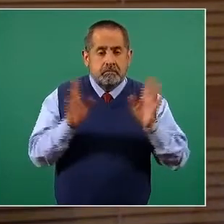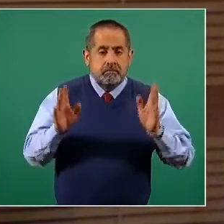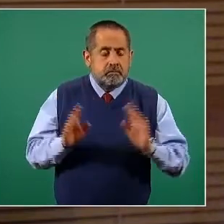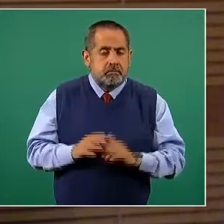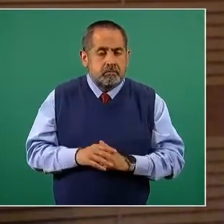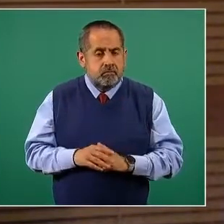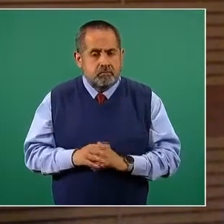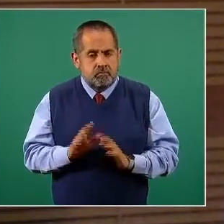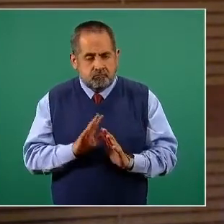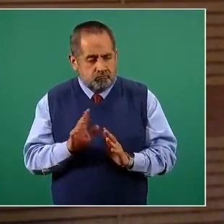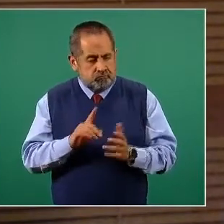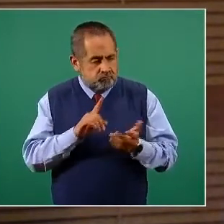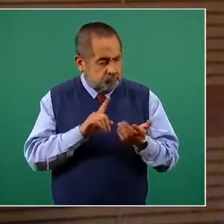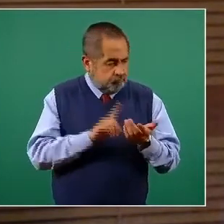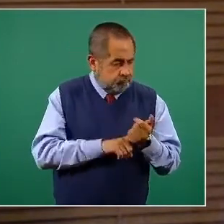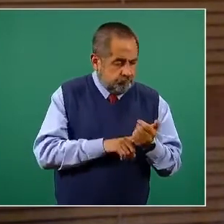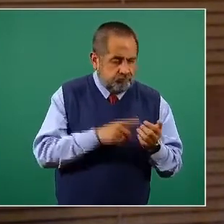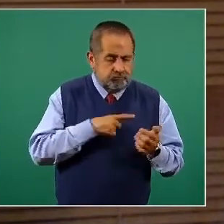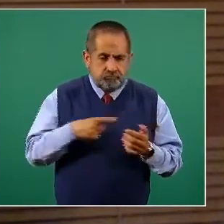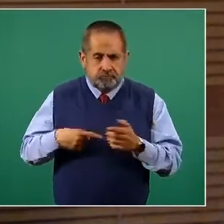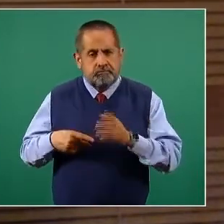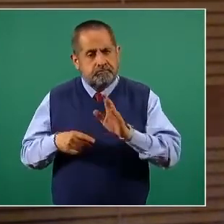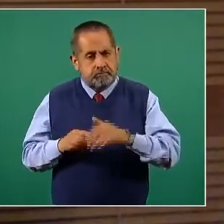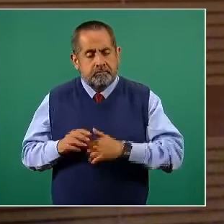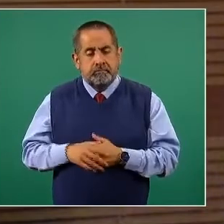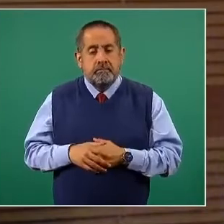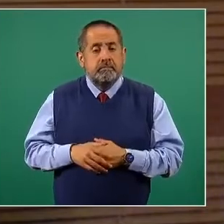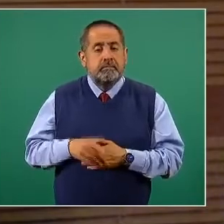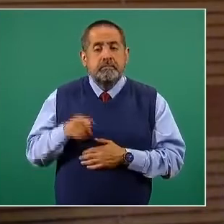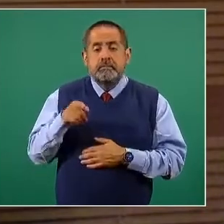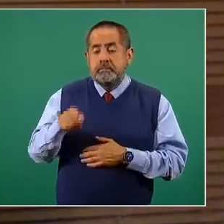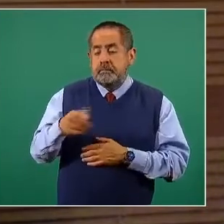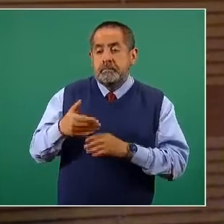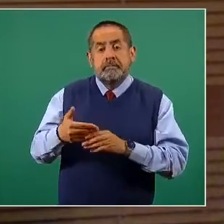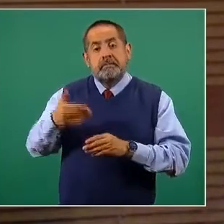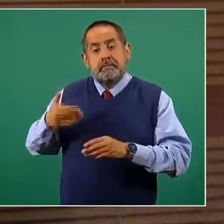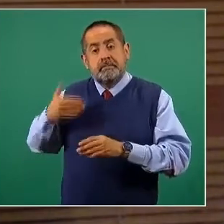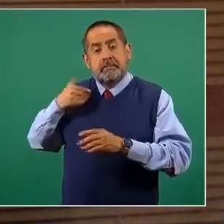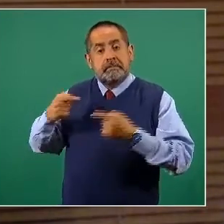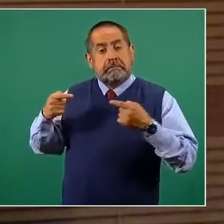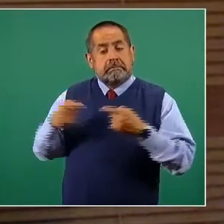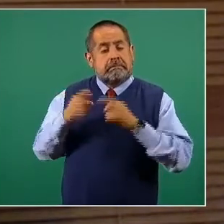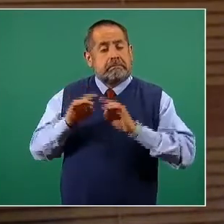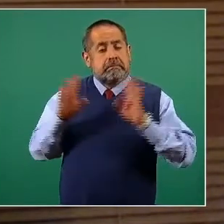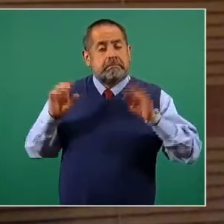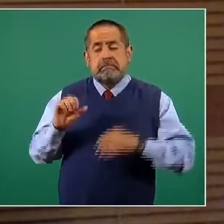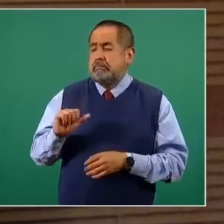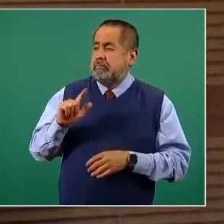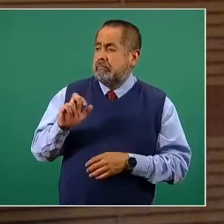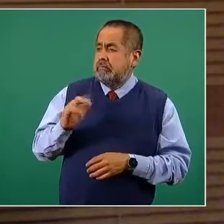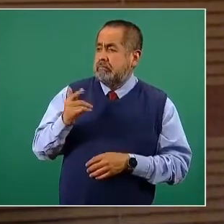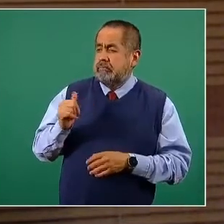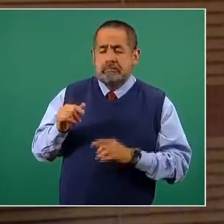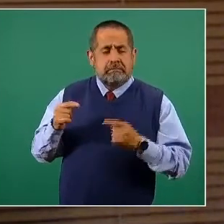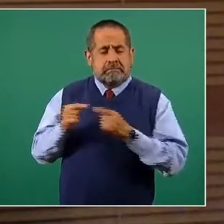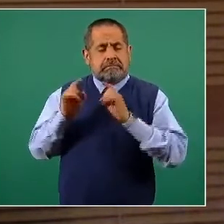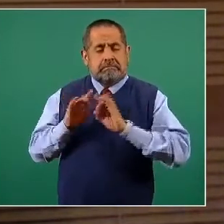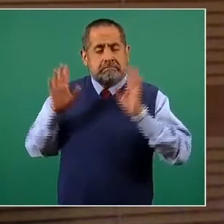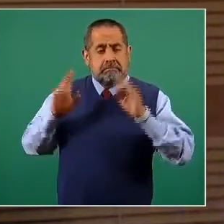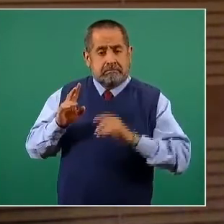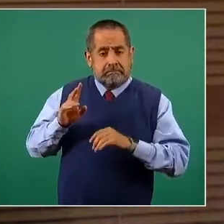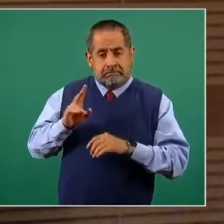la vacuna está contraindicada. En las reacciones alérgicas previas graves, muy importante el quedar claro es que